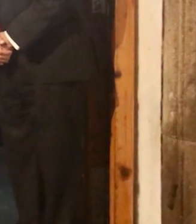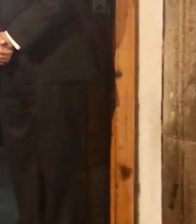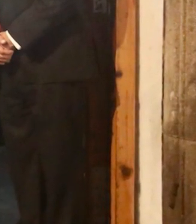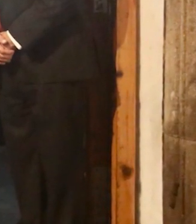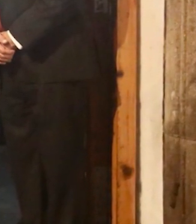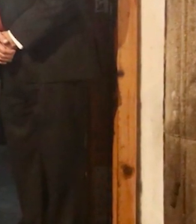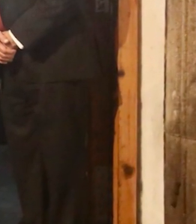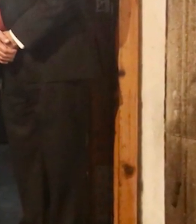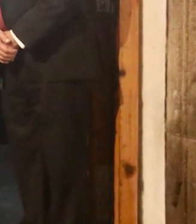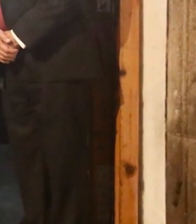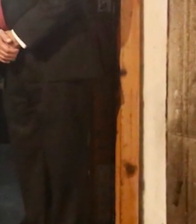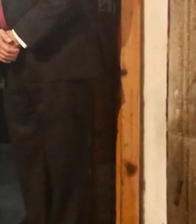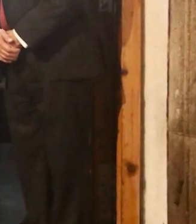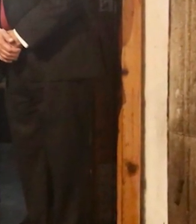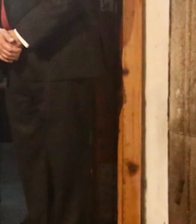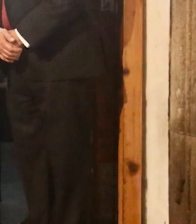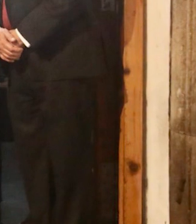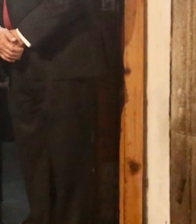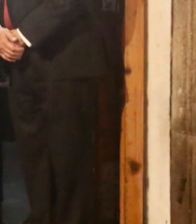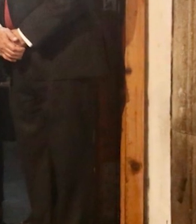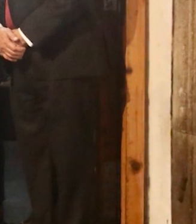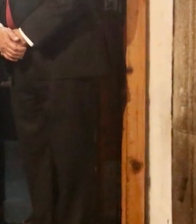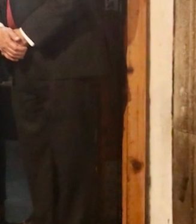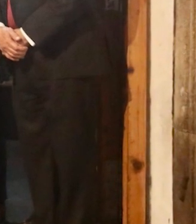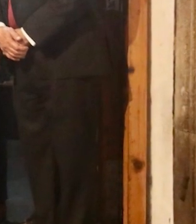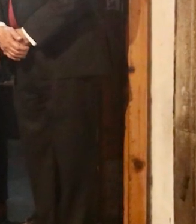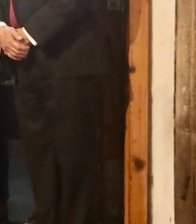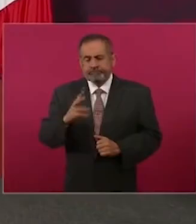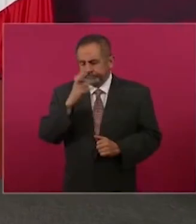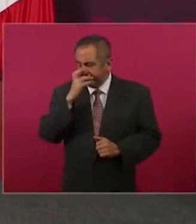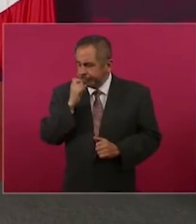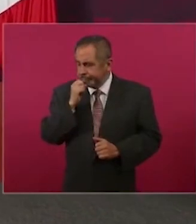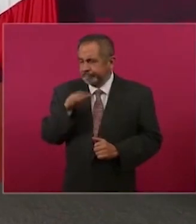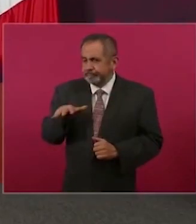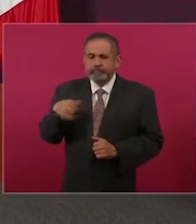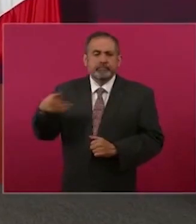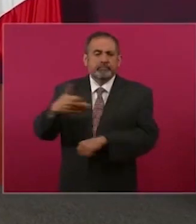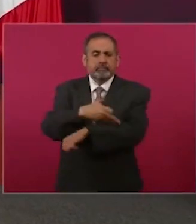para llegar a la presidencia de la república